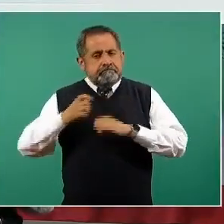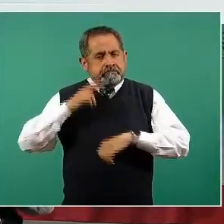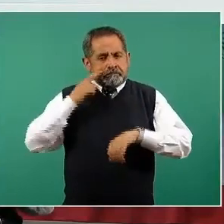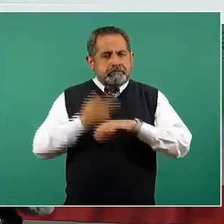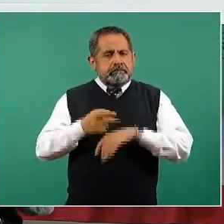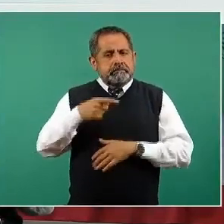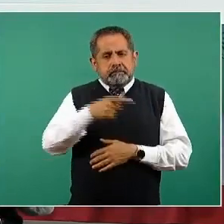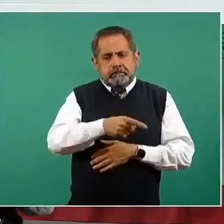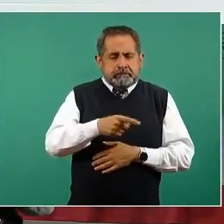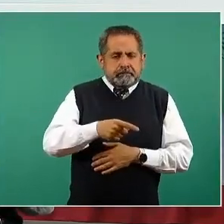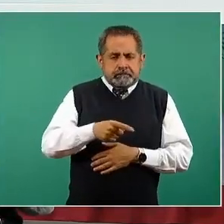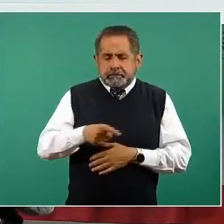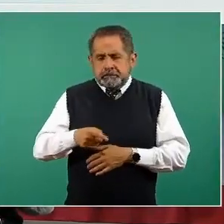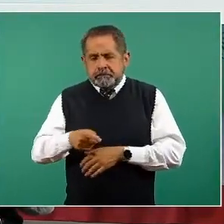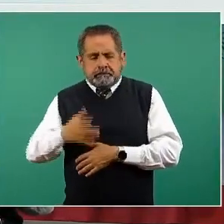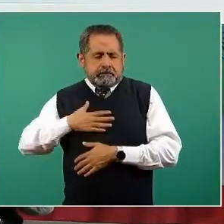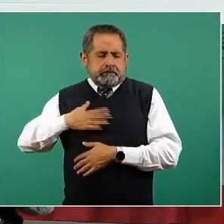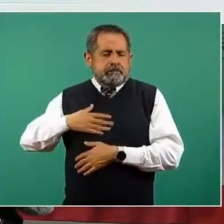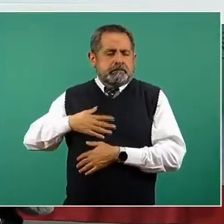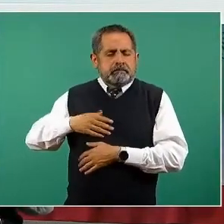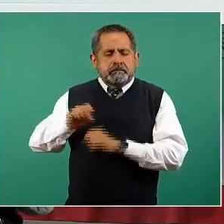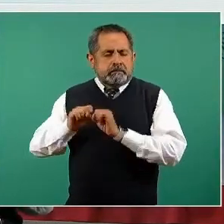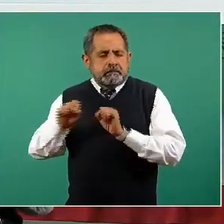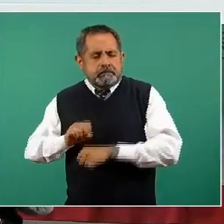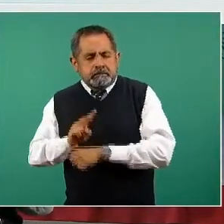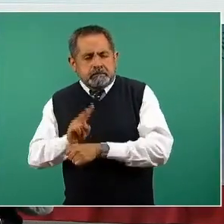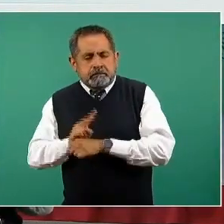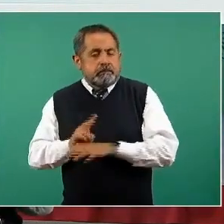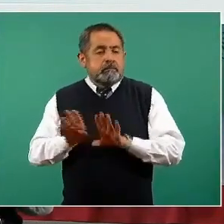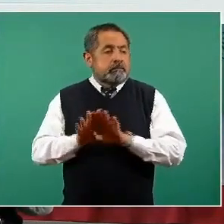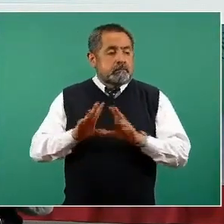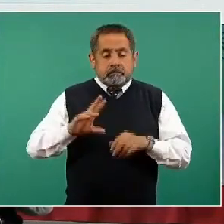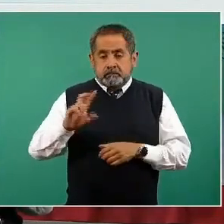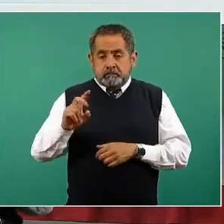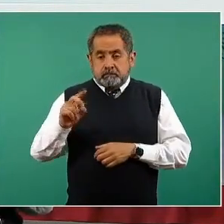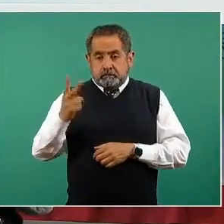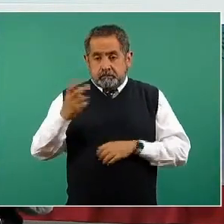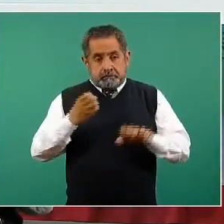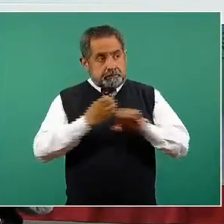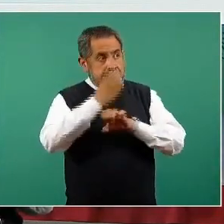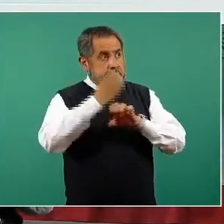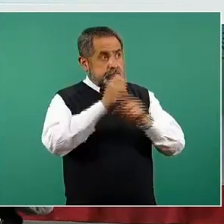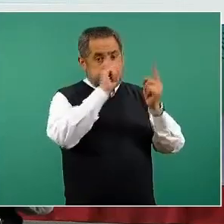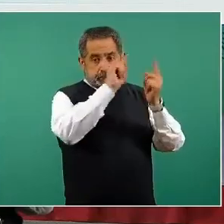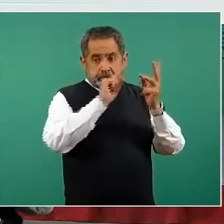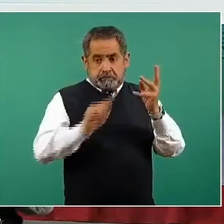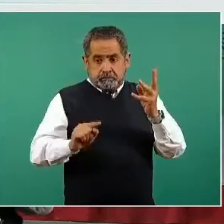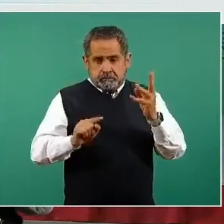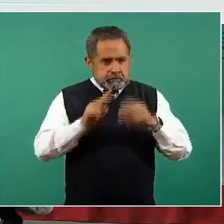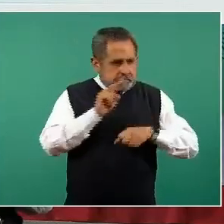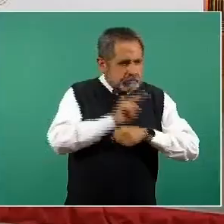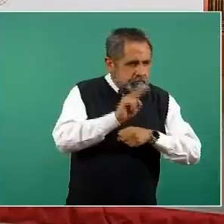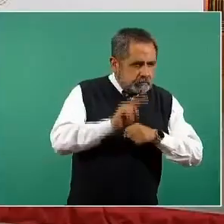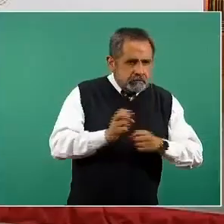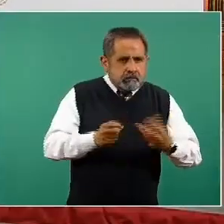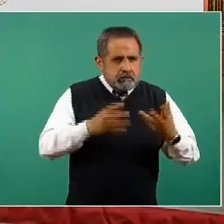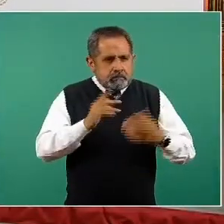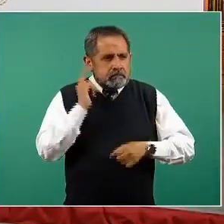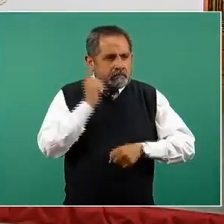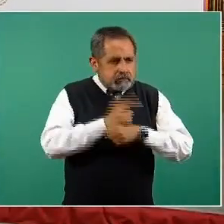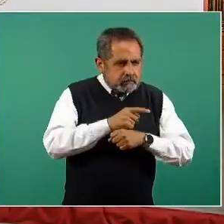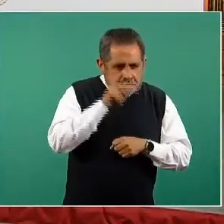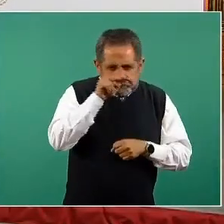del Sistema Nacional de Vigilancia Epidemiológica, por lo tanto las 32 entidades reportan, están monitoreando,